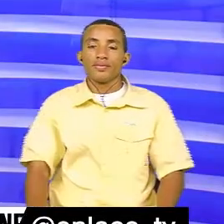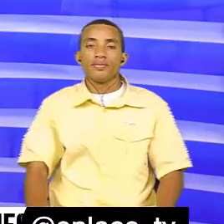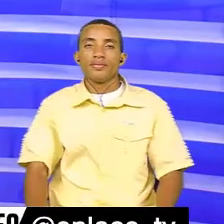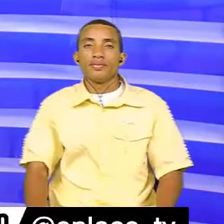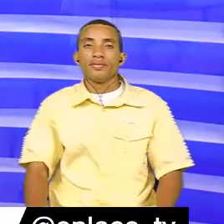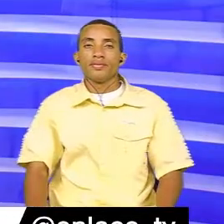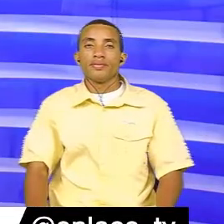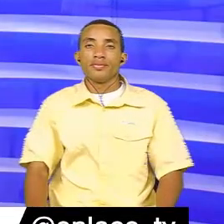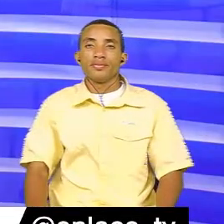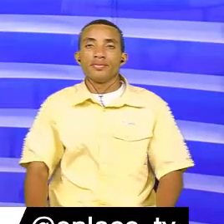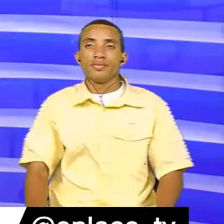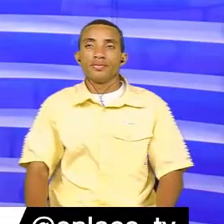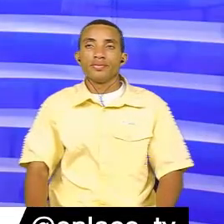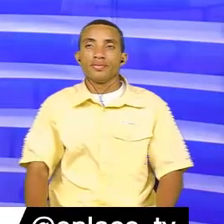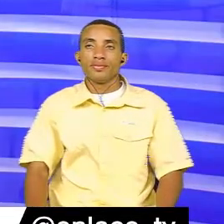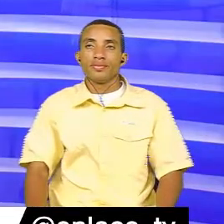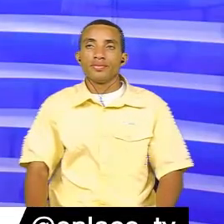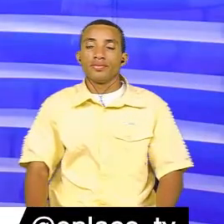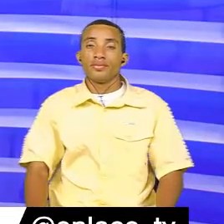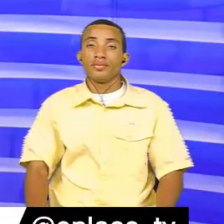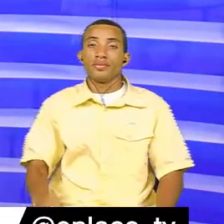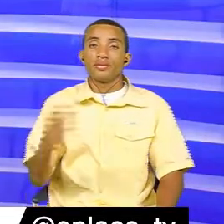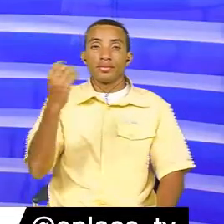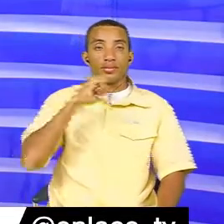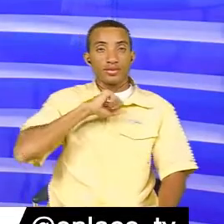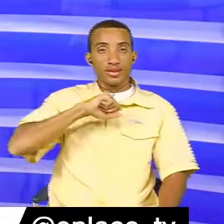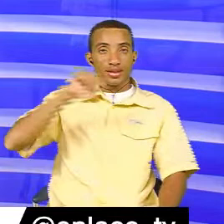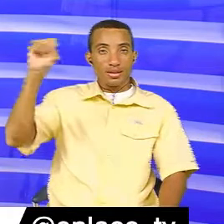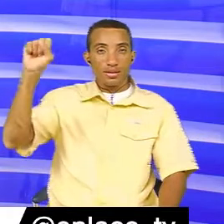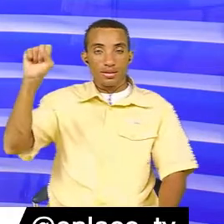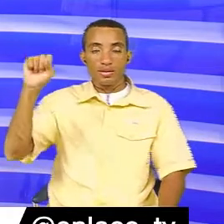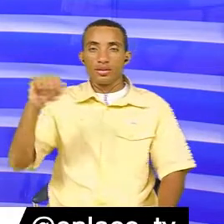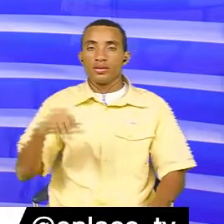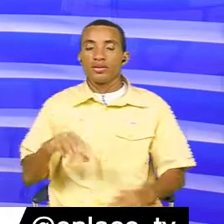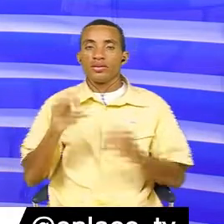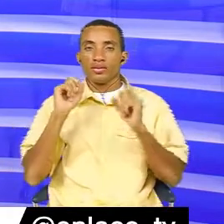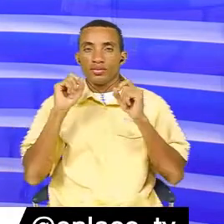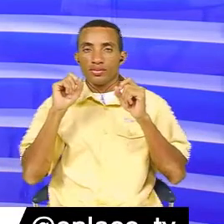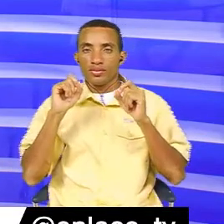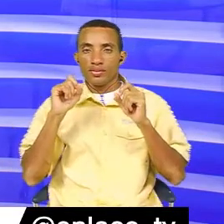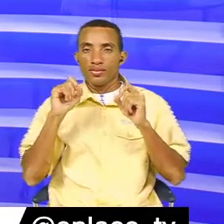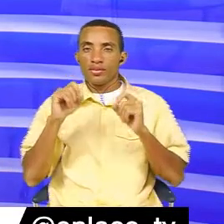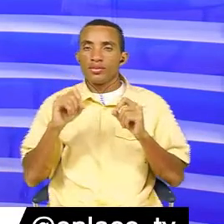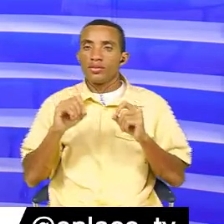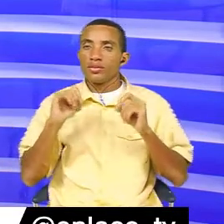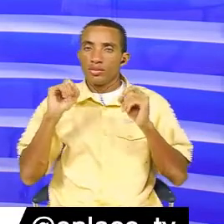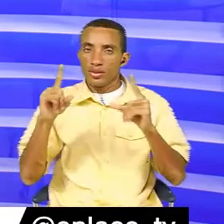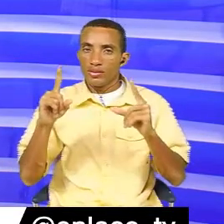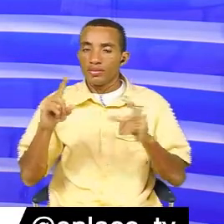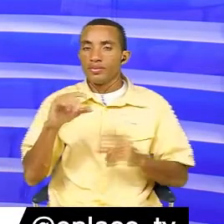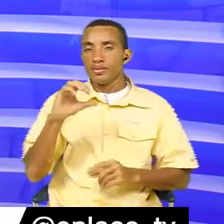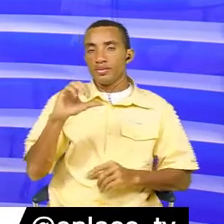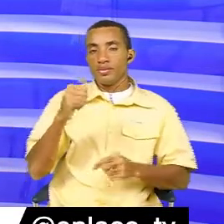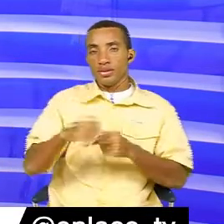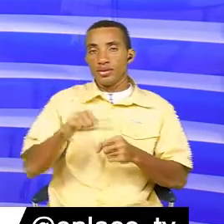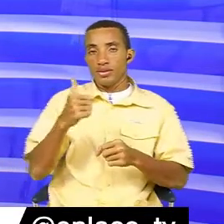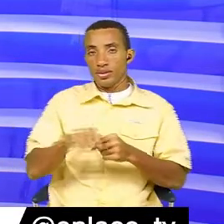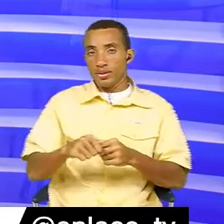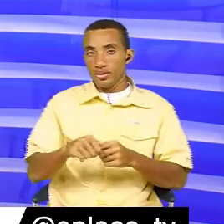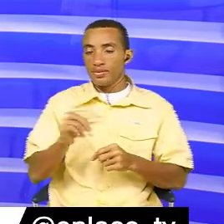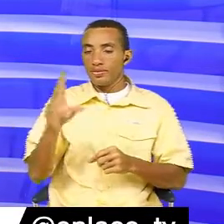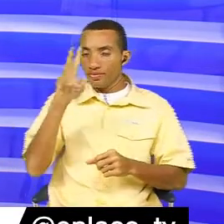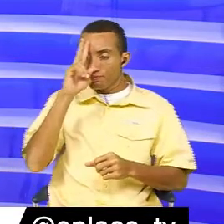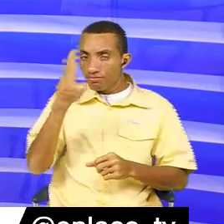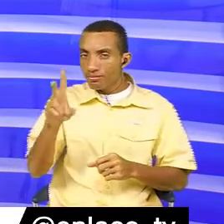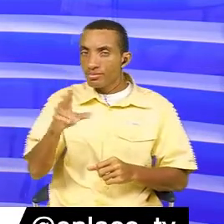Y fueron proclamados los ganadores del premio Ecopetrol a la Innovación Región Central. La iniciativa hace reconocimiento a